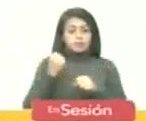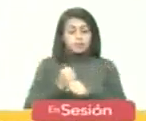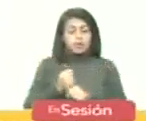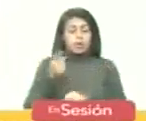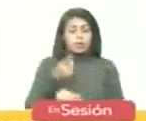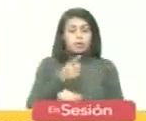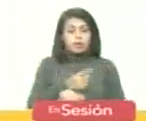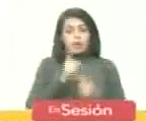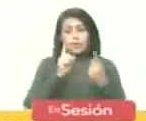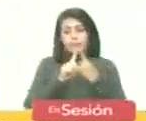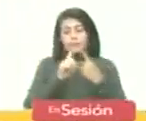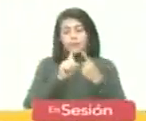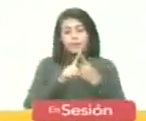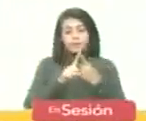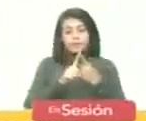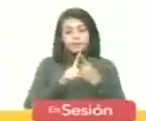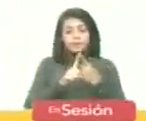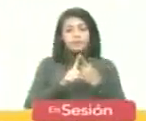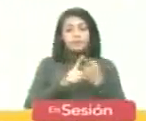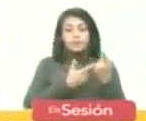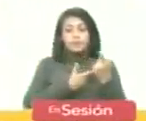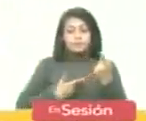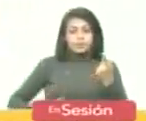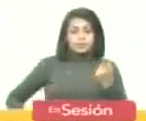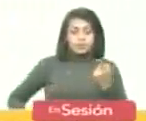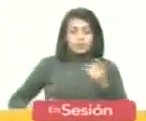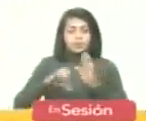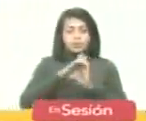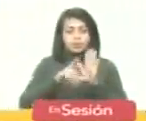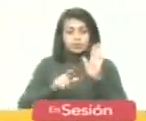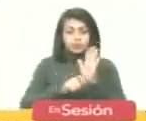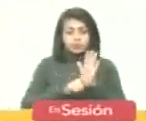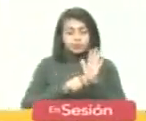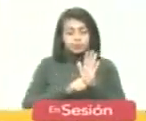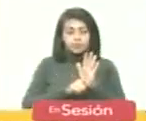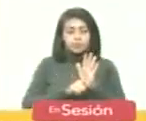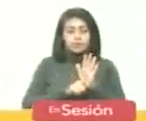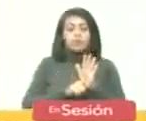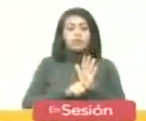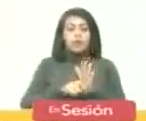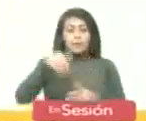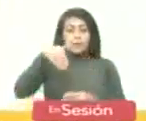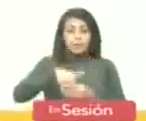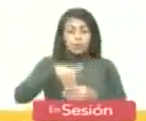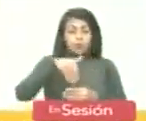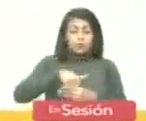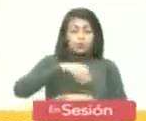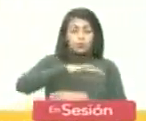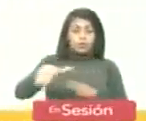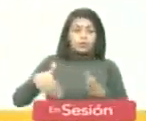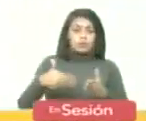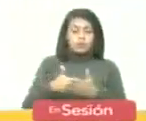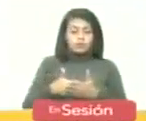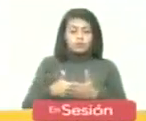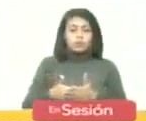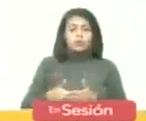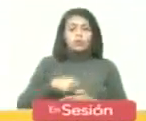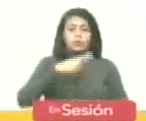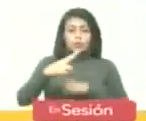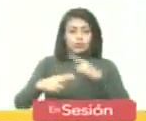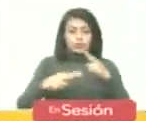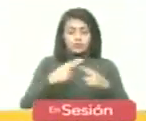obligaciones. Primero, es presidente constitucional por el voto popular,